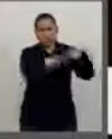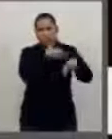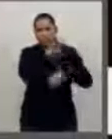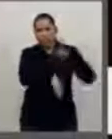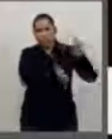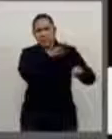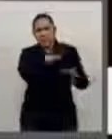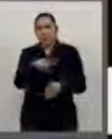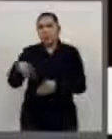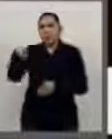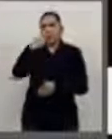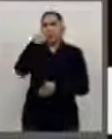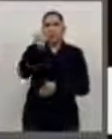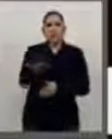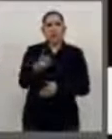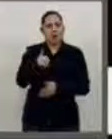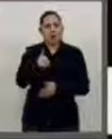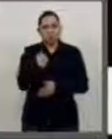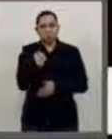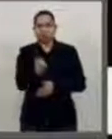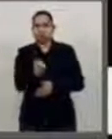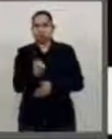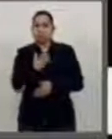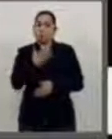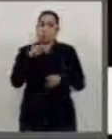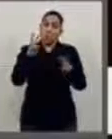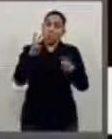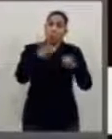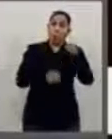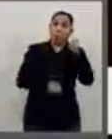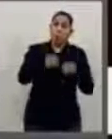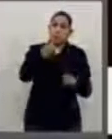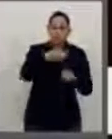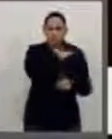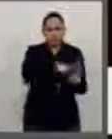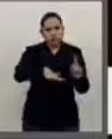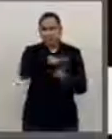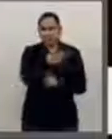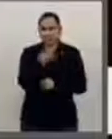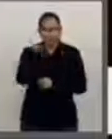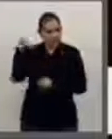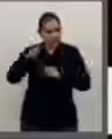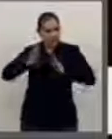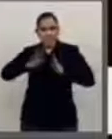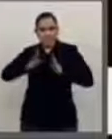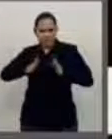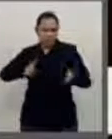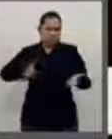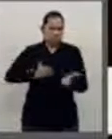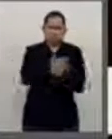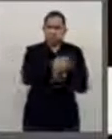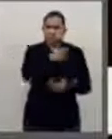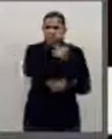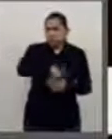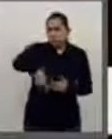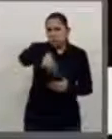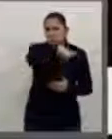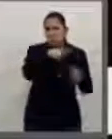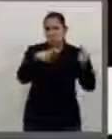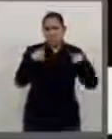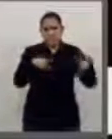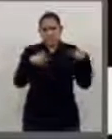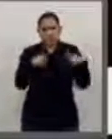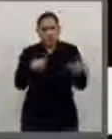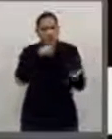justicia social. A los 3 días el ejército era la víctima de los desalmados y el pueblo se aprestaba